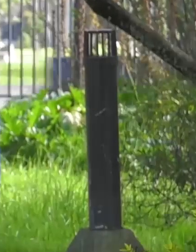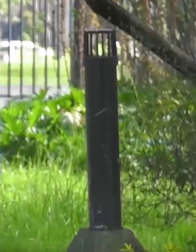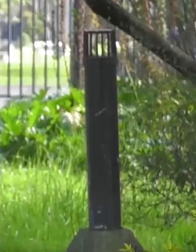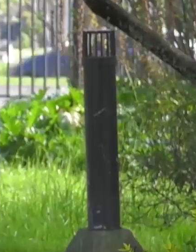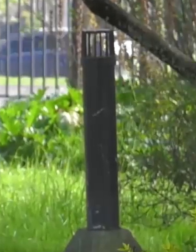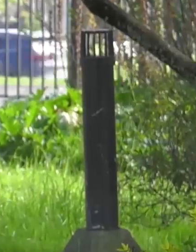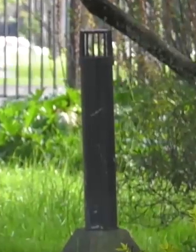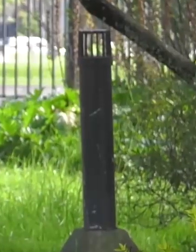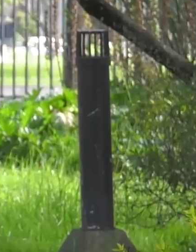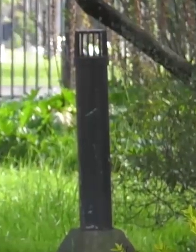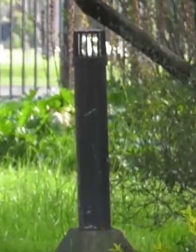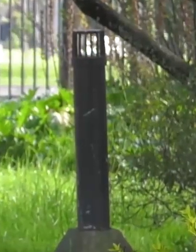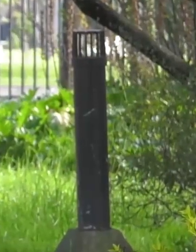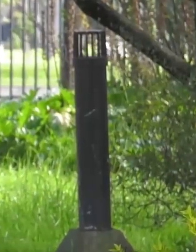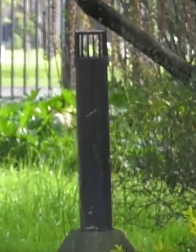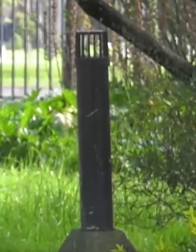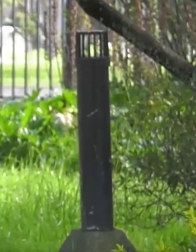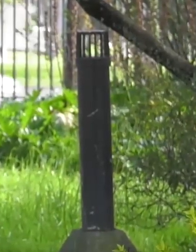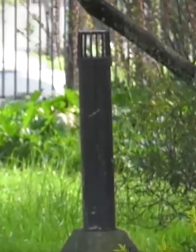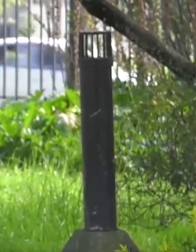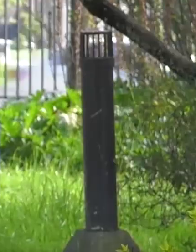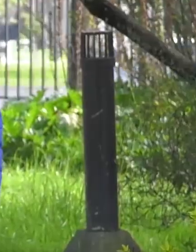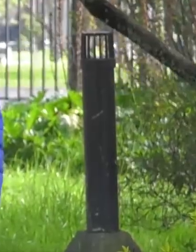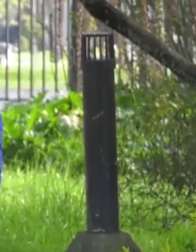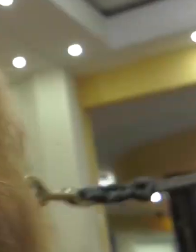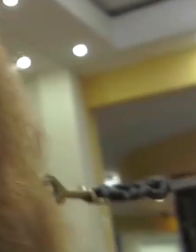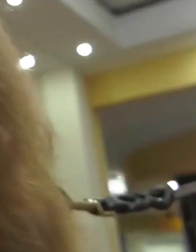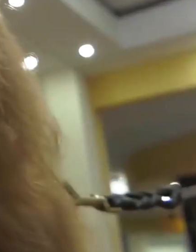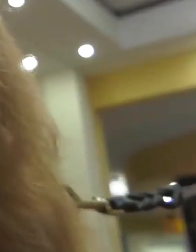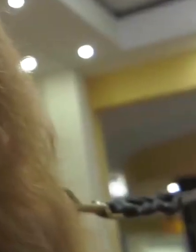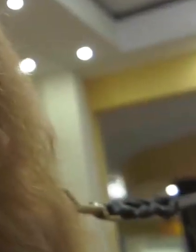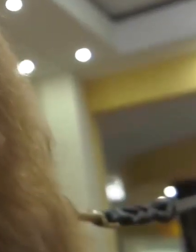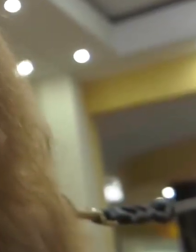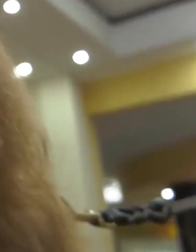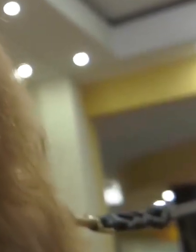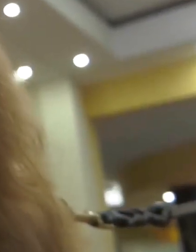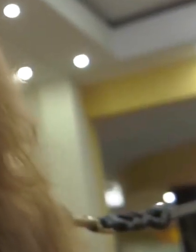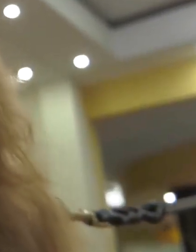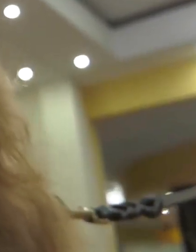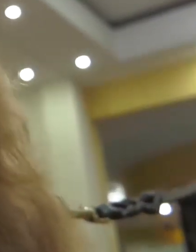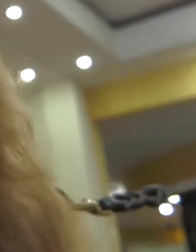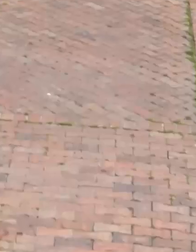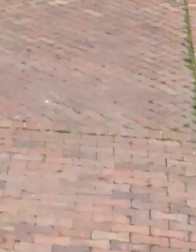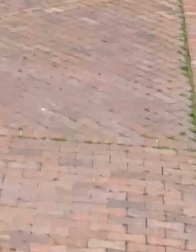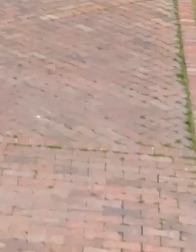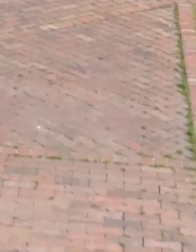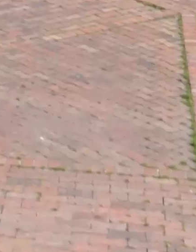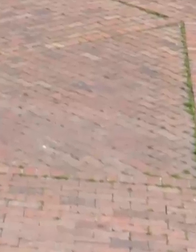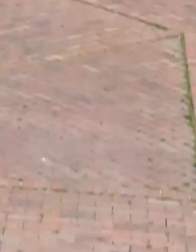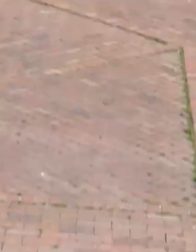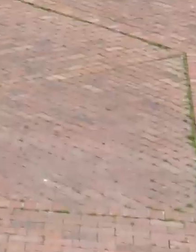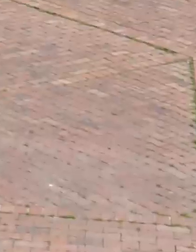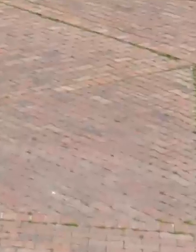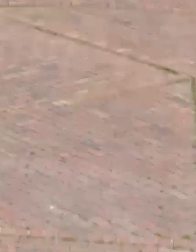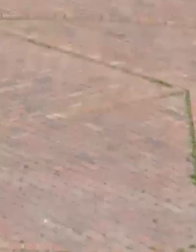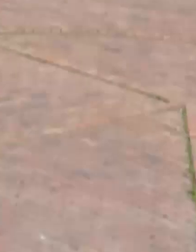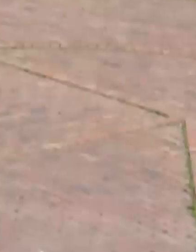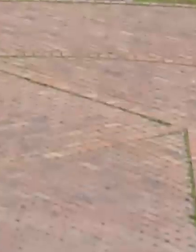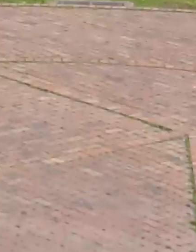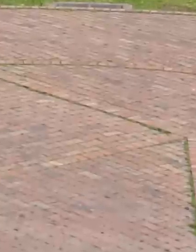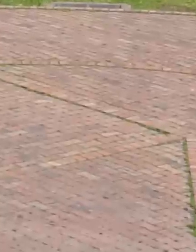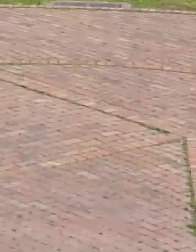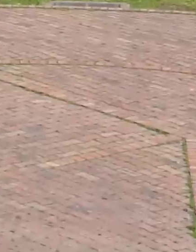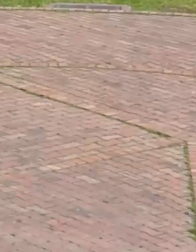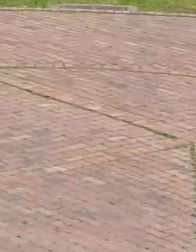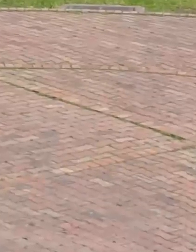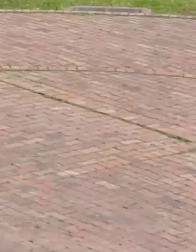el 10 de noviembre del 2022. Llegó adquirido con recursos de la copropiedad del Complejo